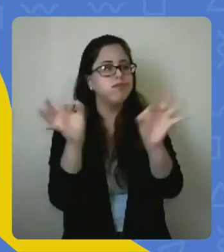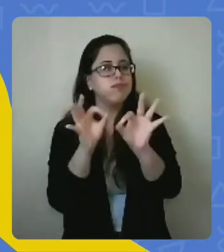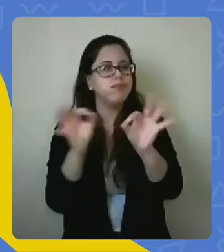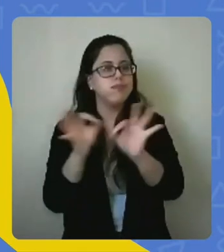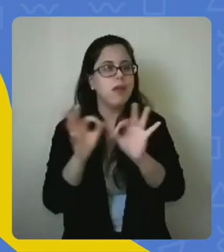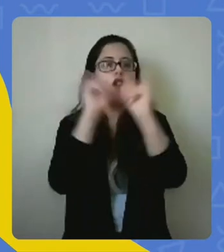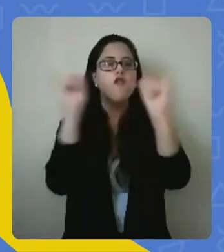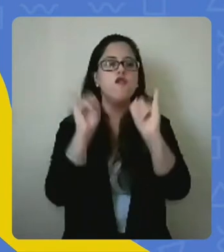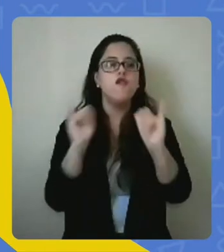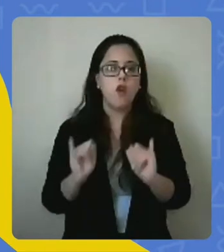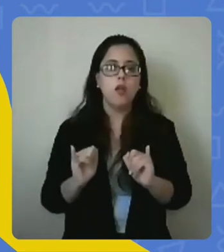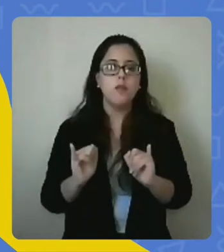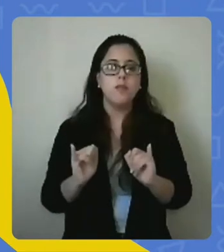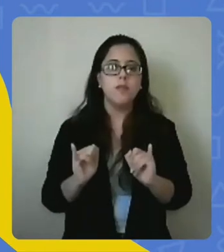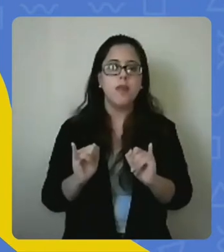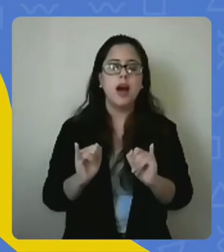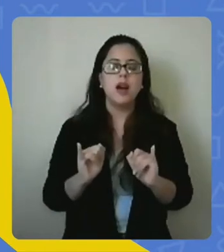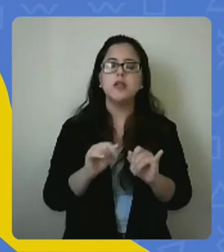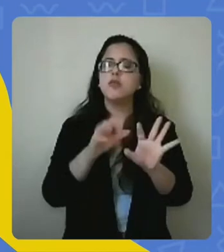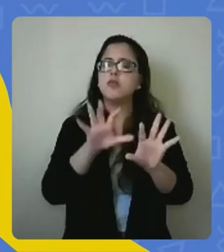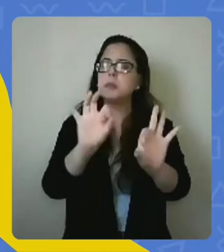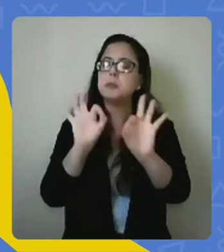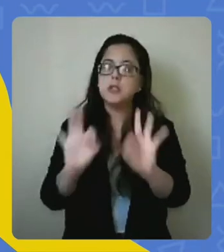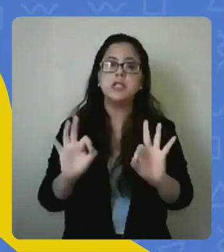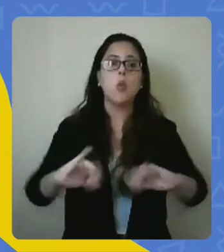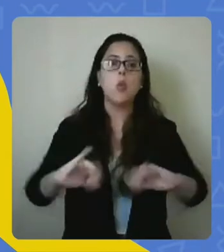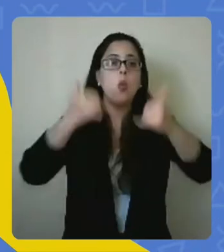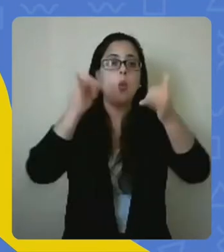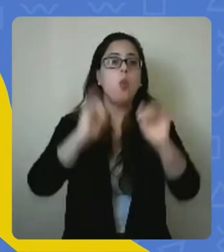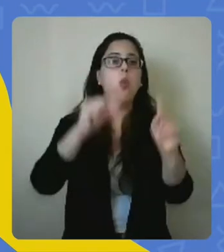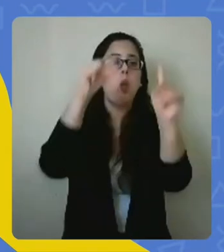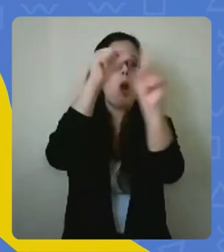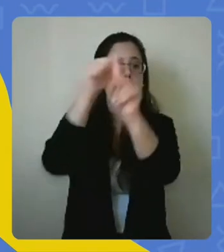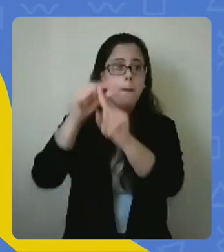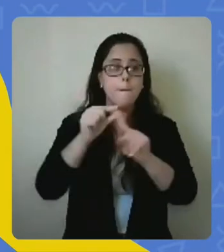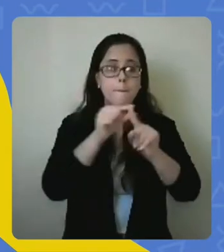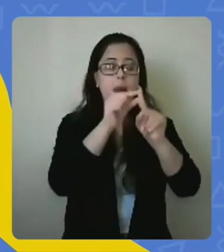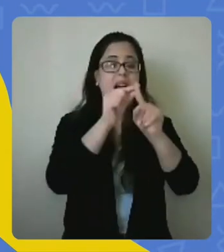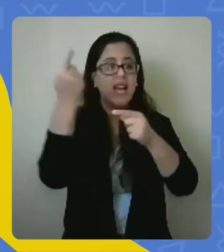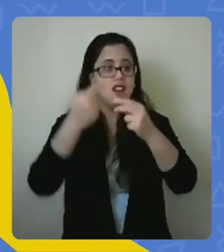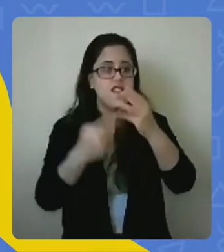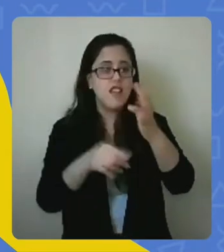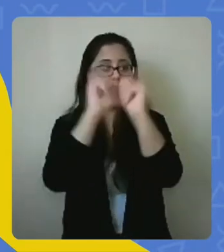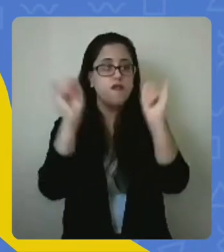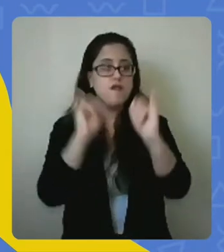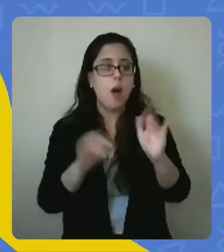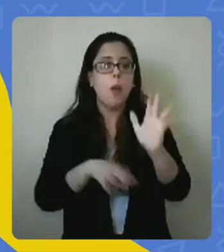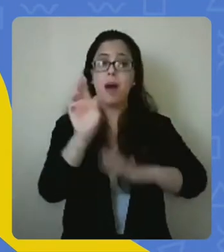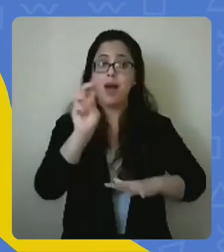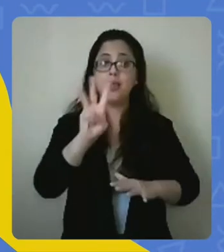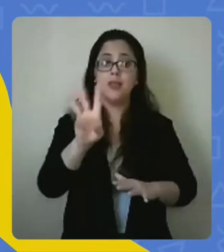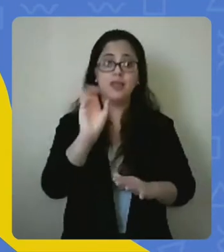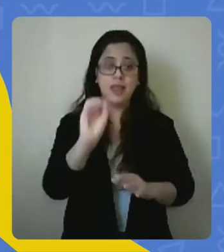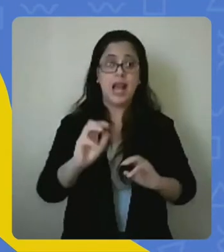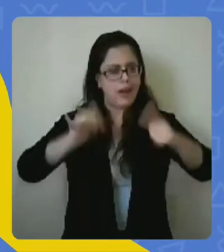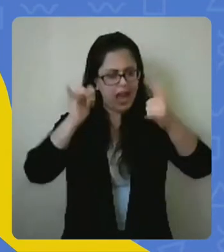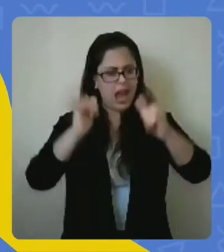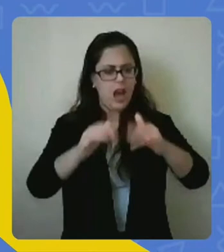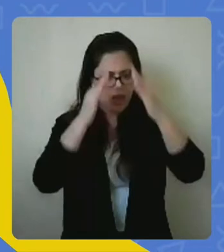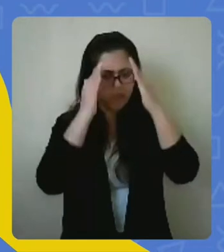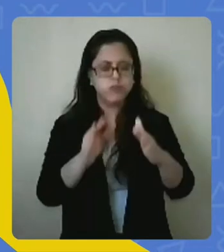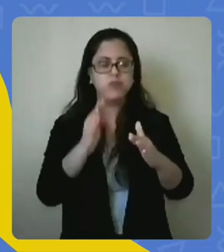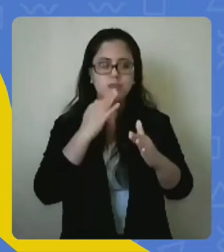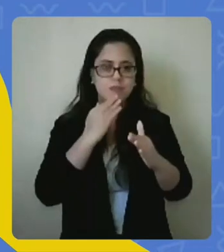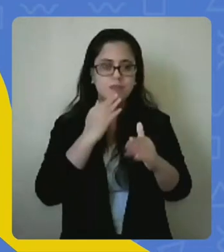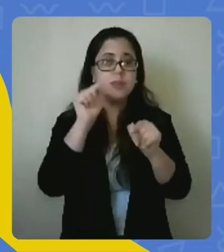lo maravilloso que tiene Juega Palabras, que tiene muchas formas de jugarse, son más de 30, y además de las que tú mismo